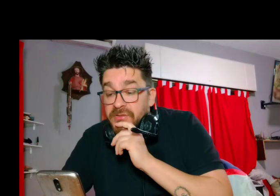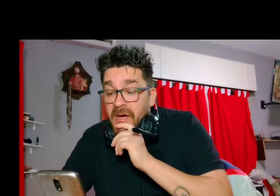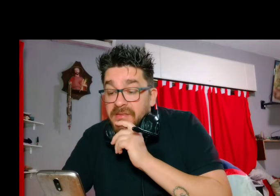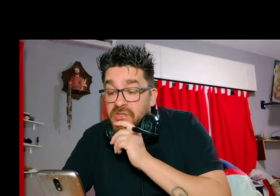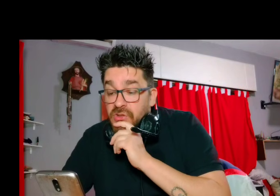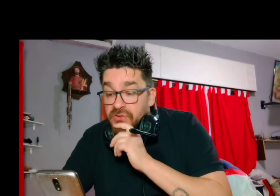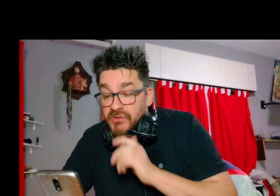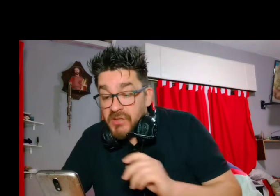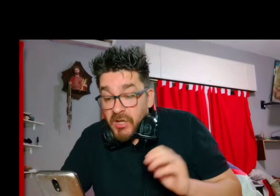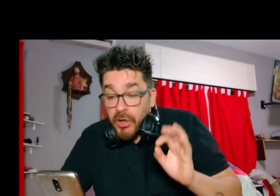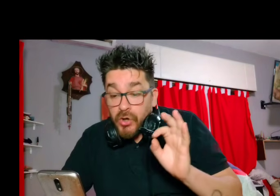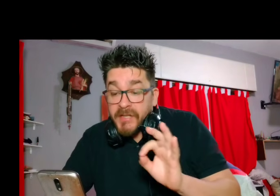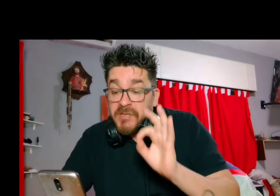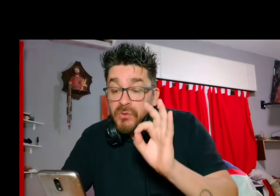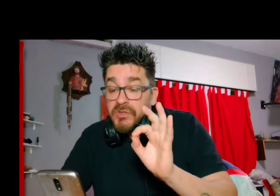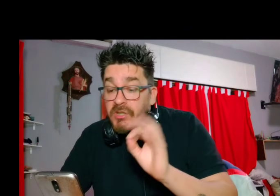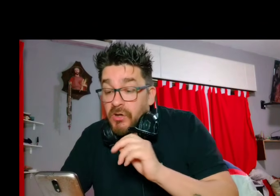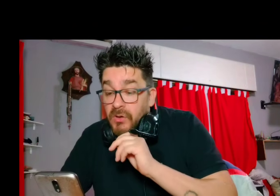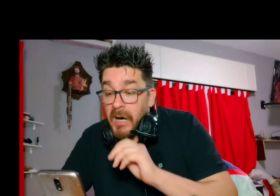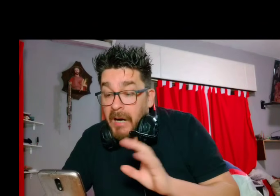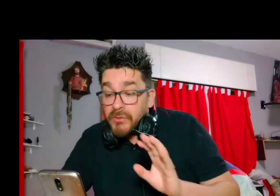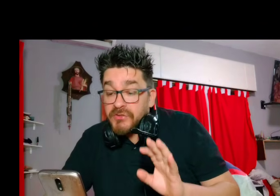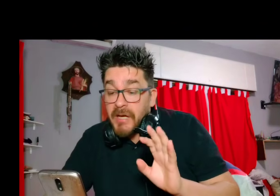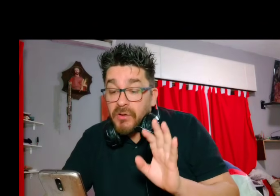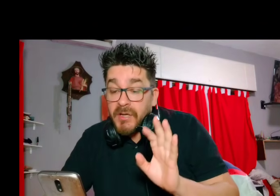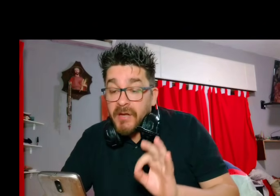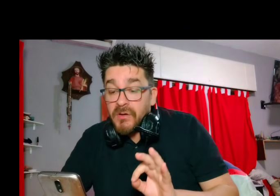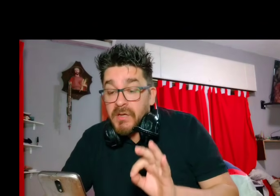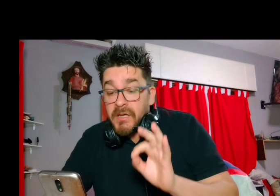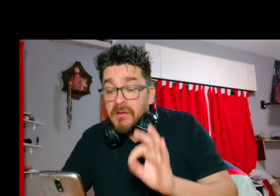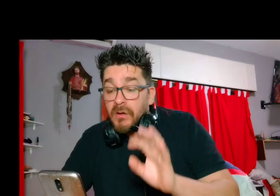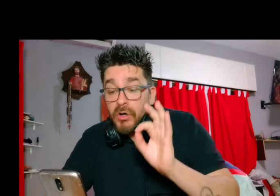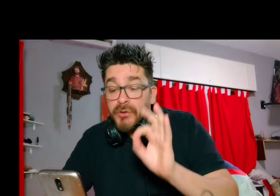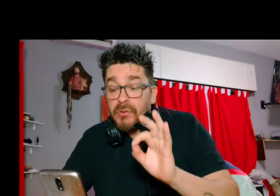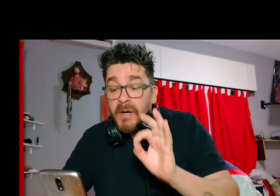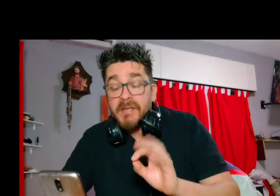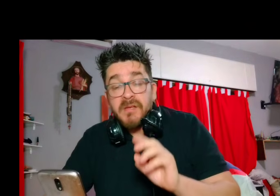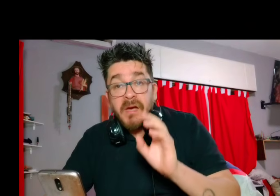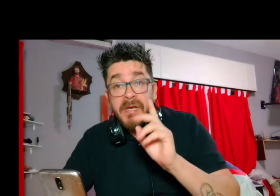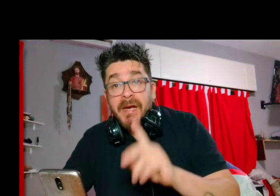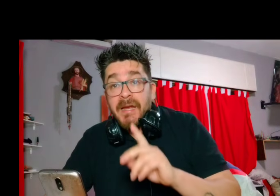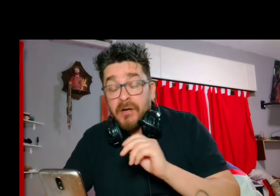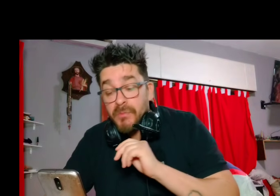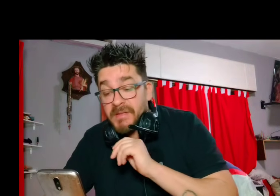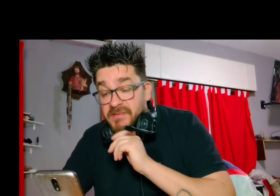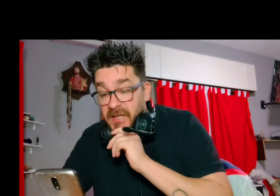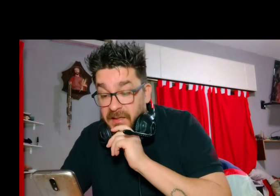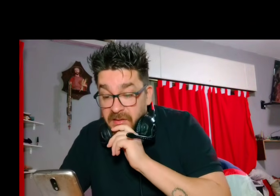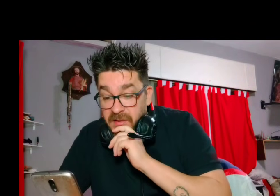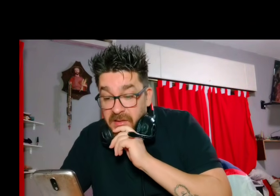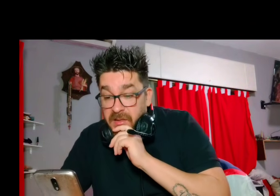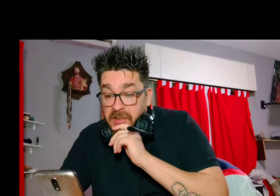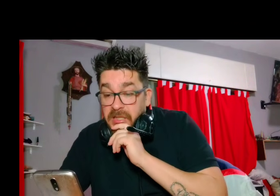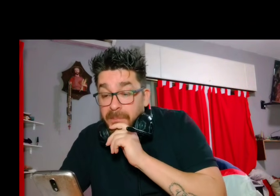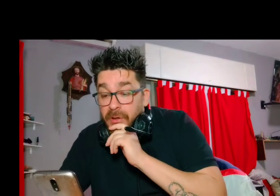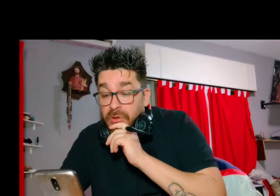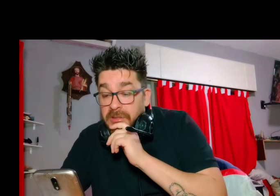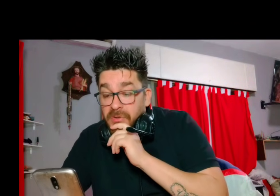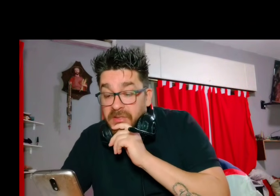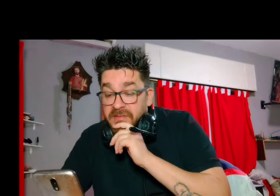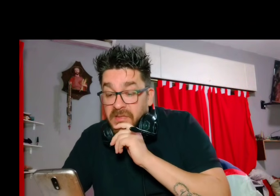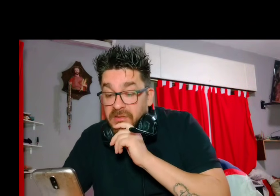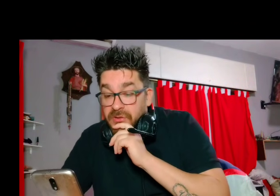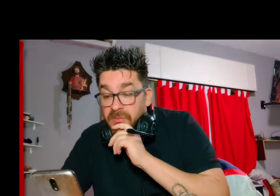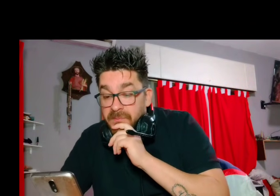los sedimentos arcillosos, lo que, según dijo, aún no se ha logrado en otros lugares en escala comercial. Y